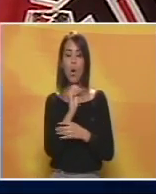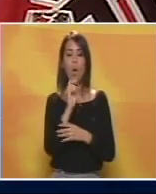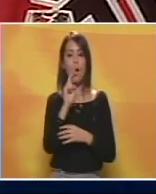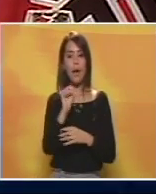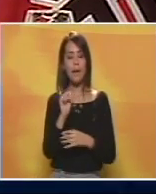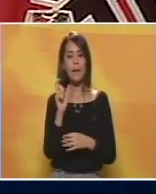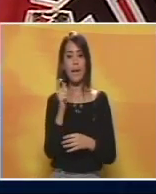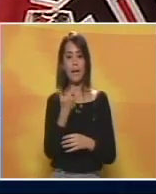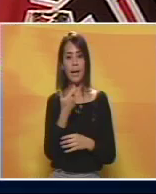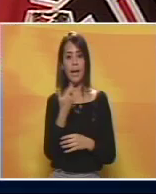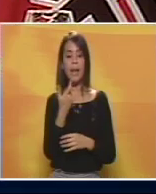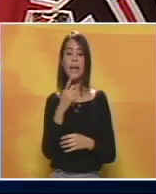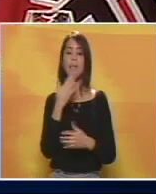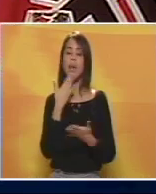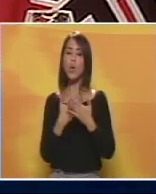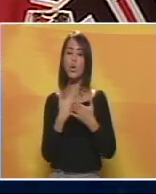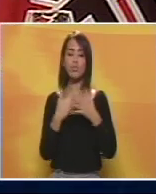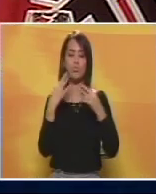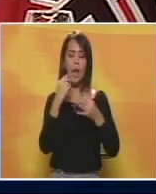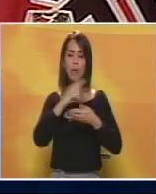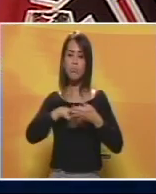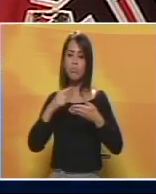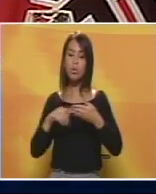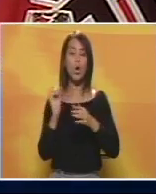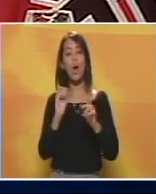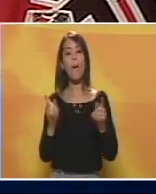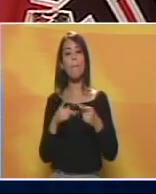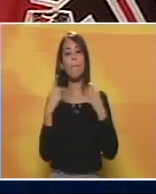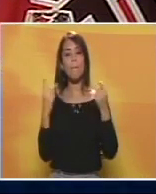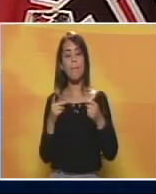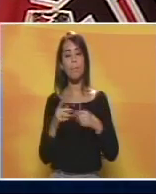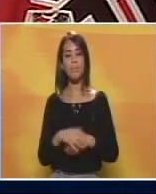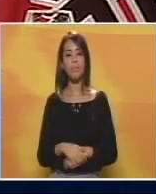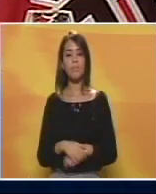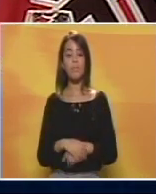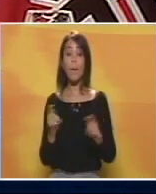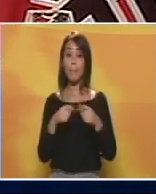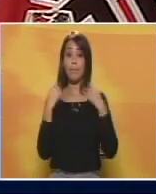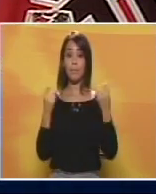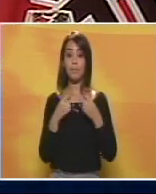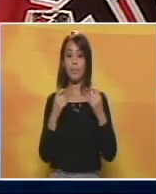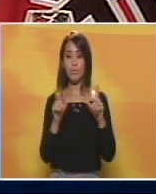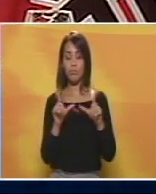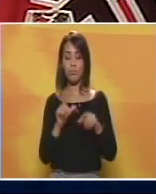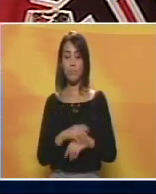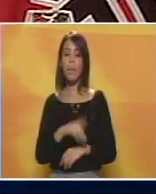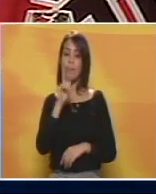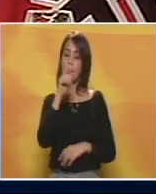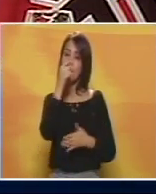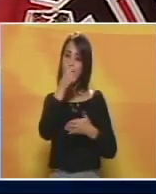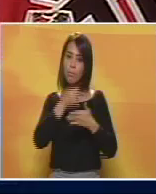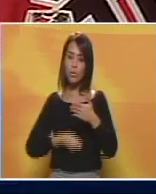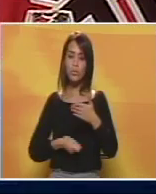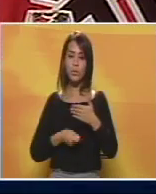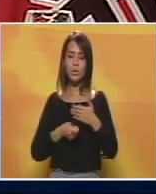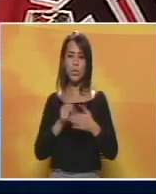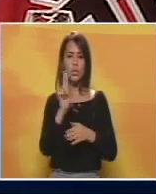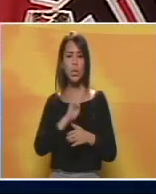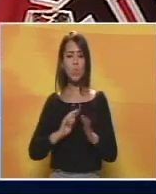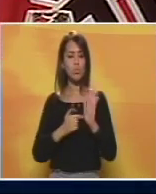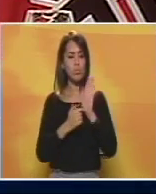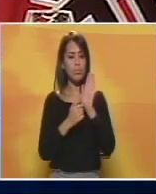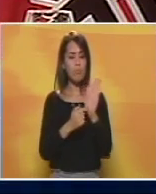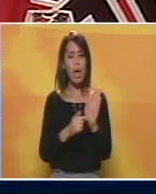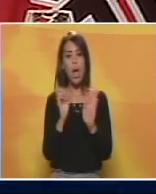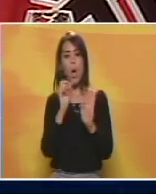que puedan contratar o hacer propaganda electoral. Asimismo, está prohibido que se utilice la imagen, sonido